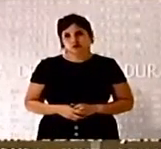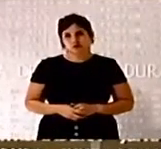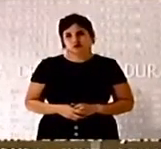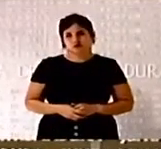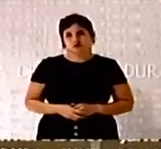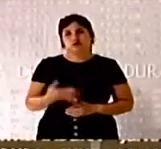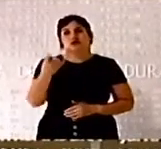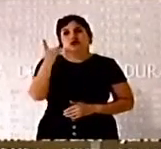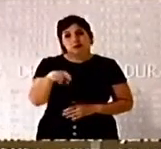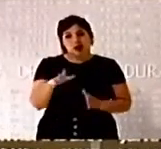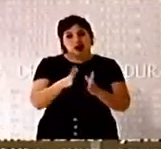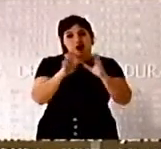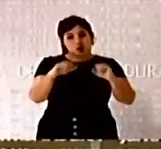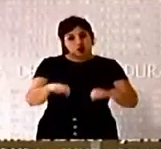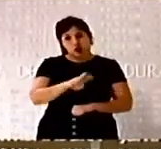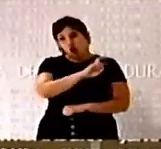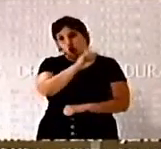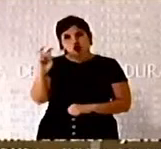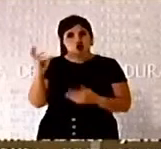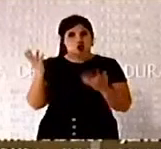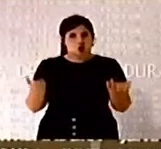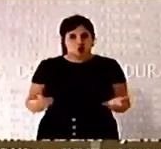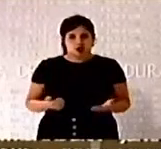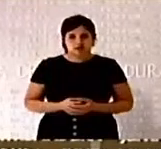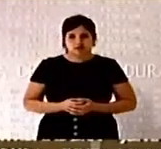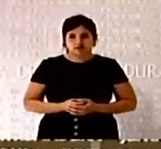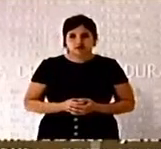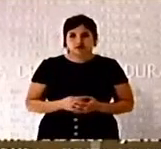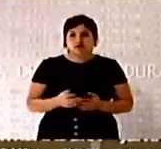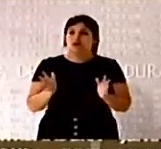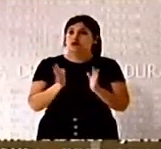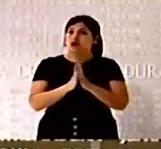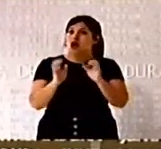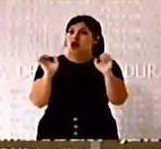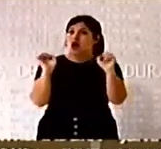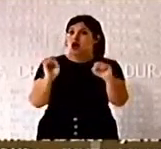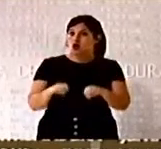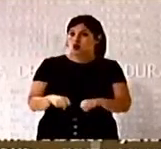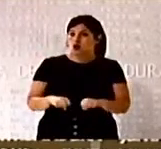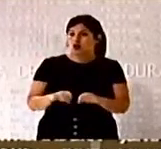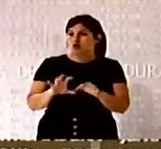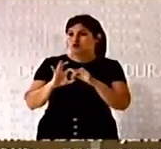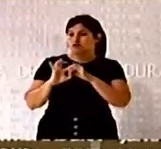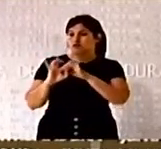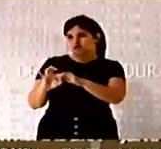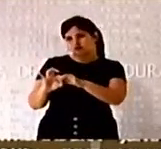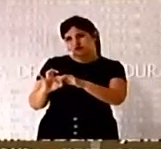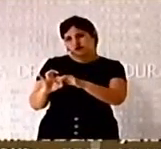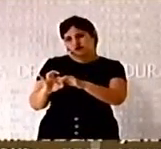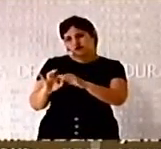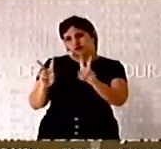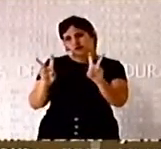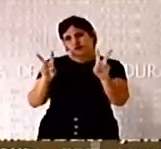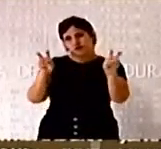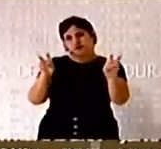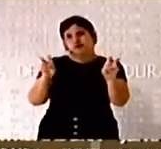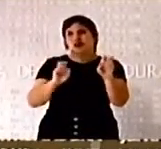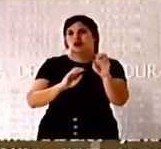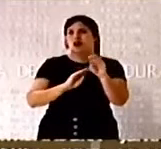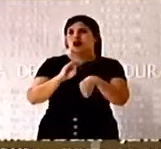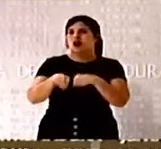Otro de los acuerdos ha sido el acuerdo que hemos adoptado en relación a